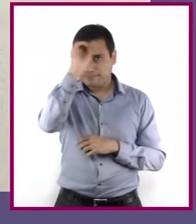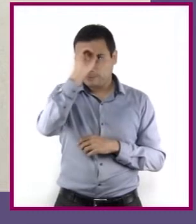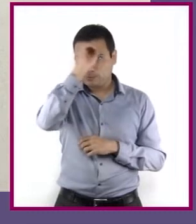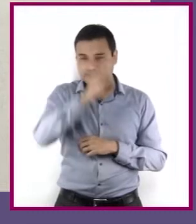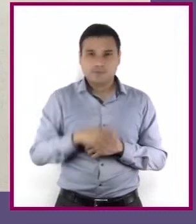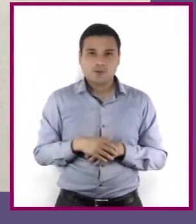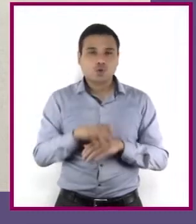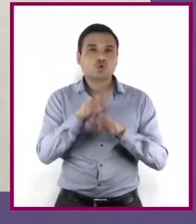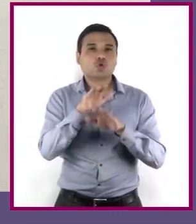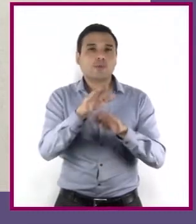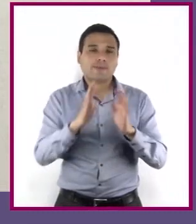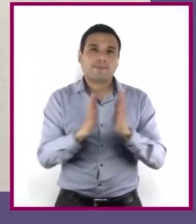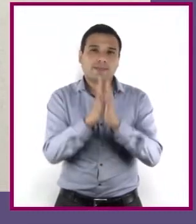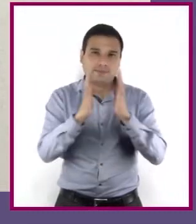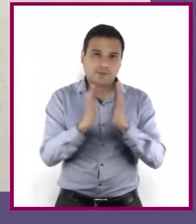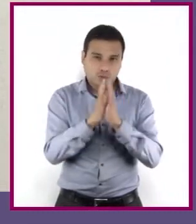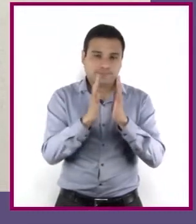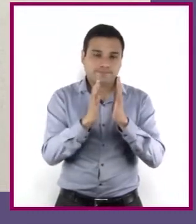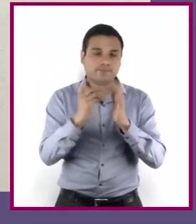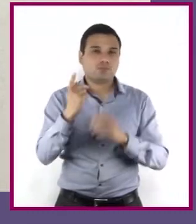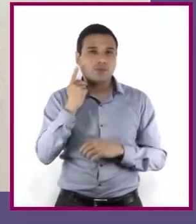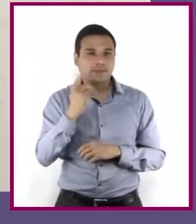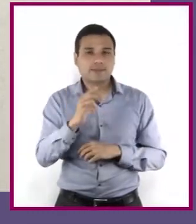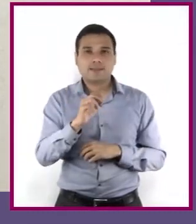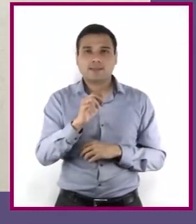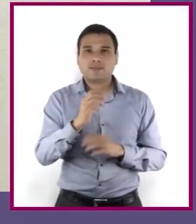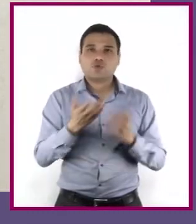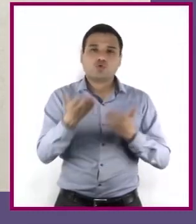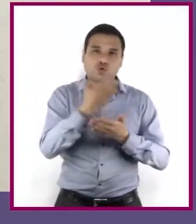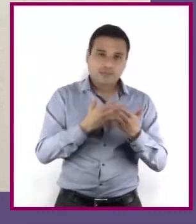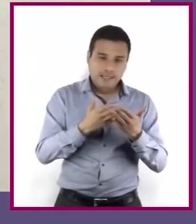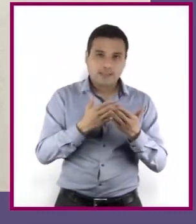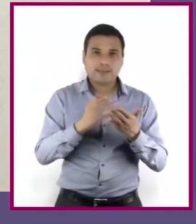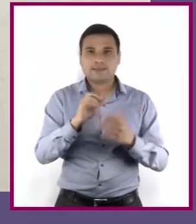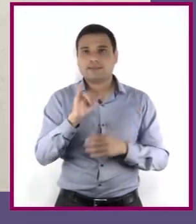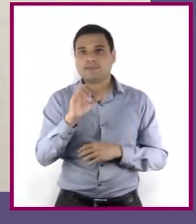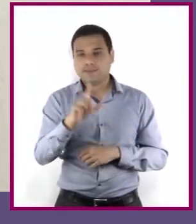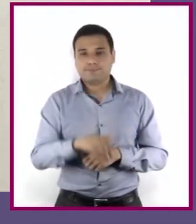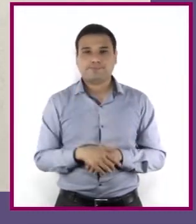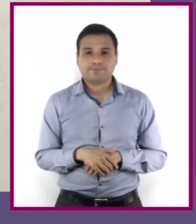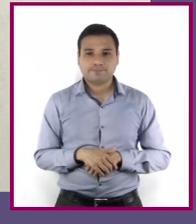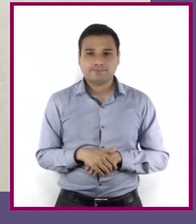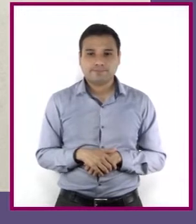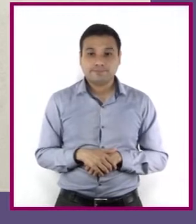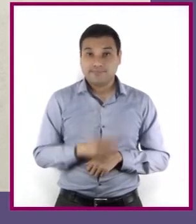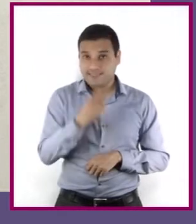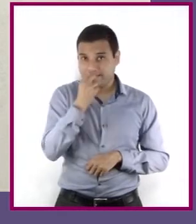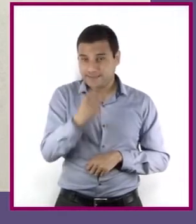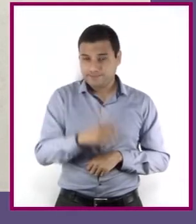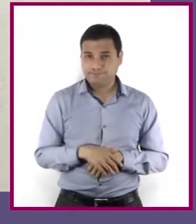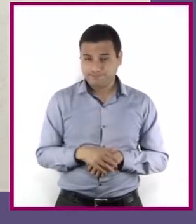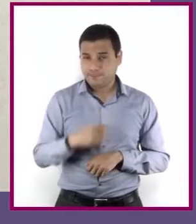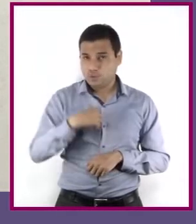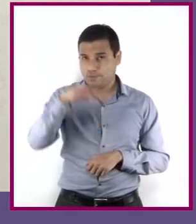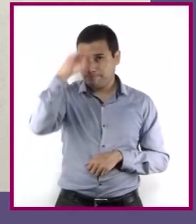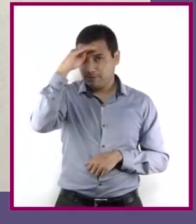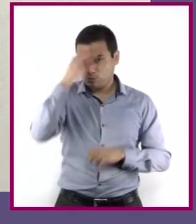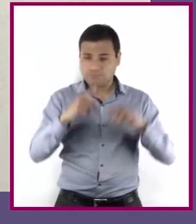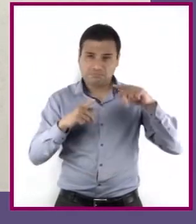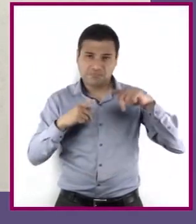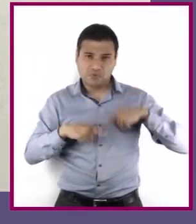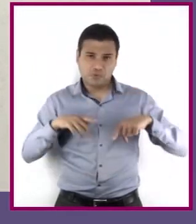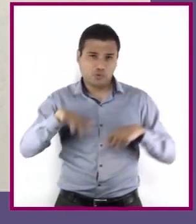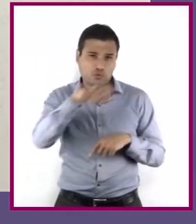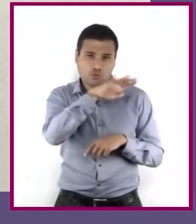social y política de las mujeres. La titulé Por el derecho a cumplir nuestros sueños. Dice así: considero que la sociedad